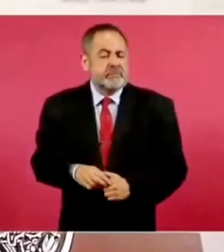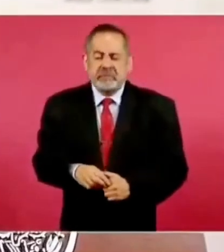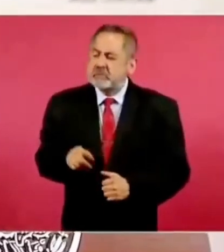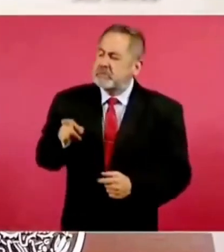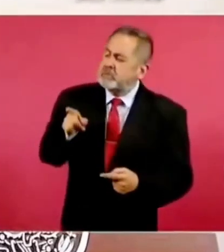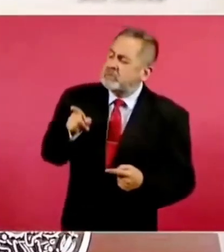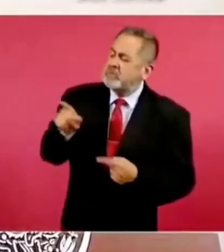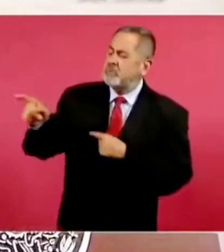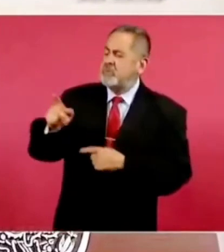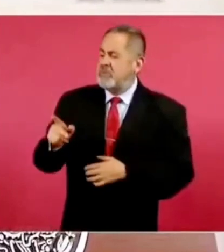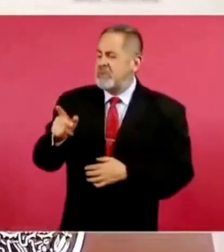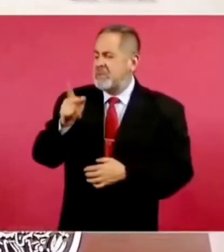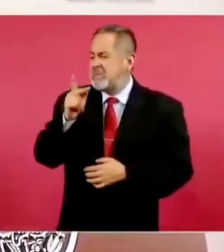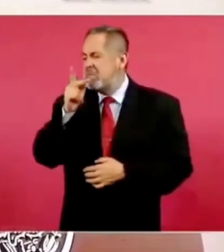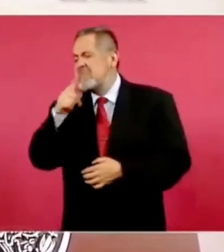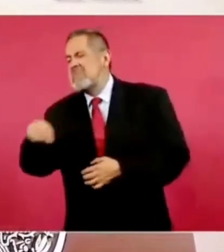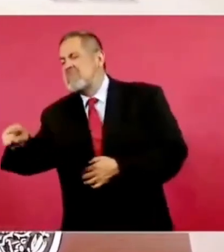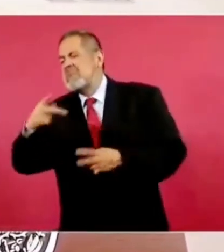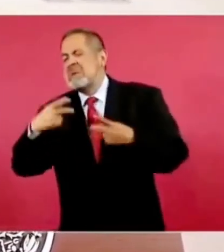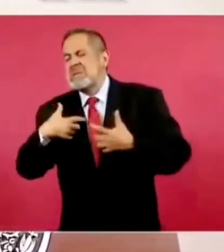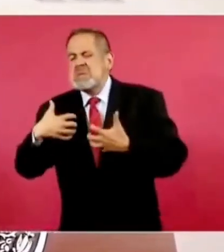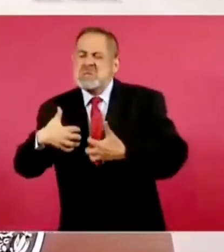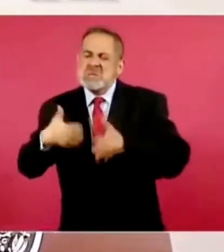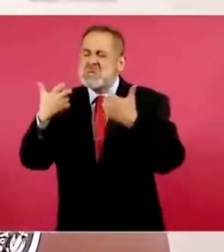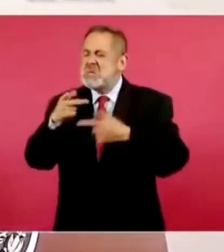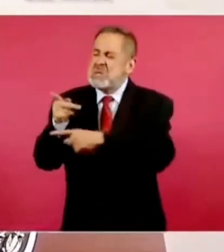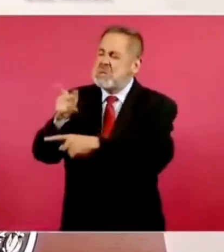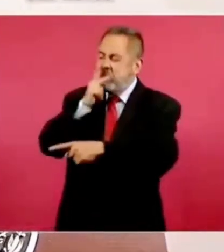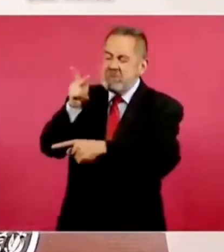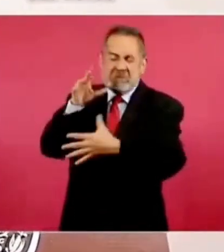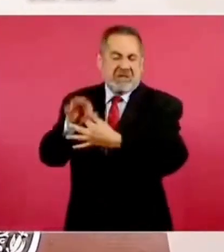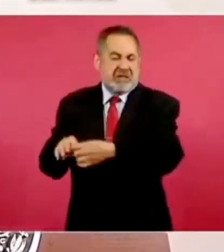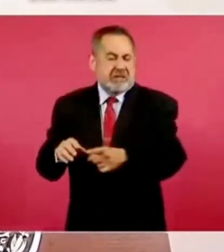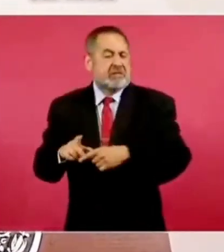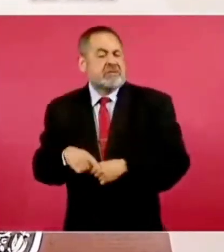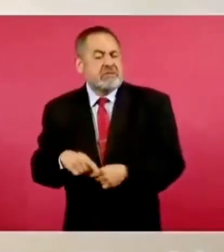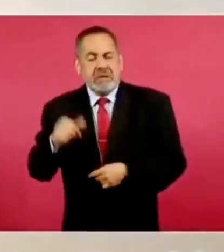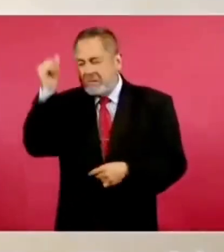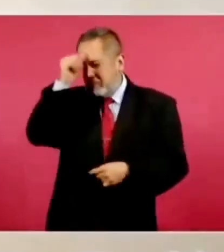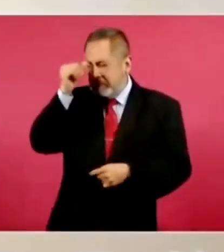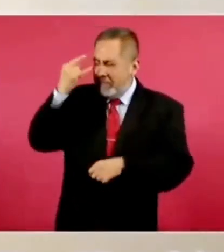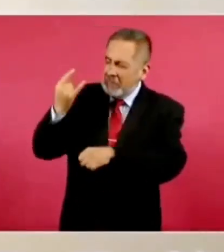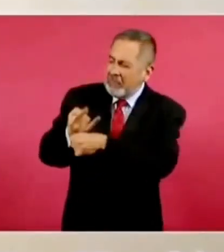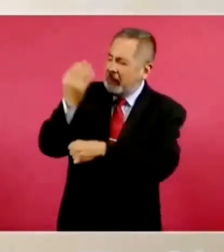de gentes feroces, cura Sila,